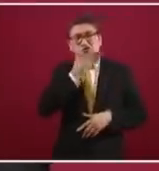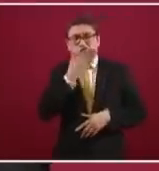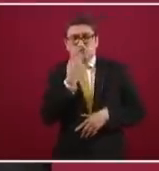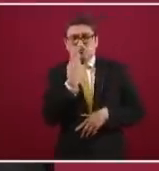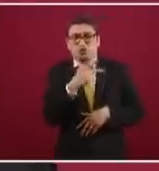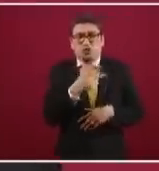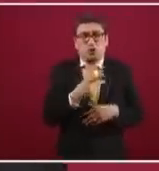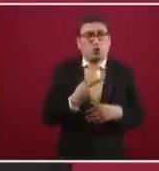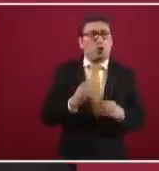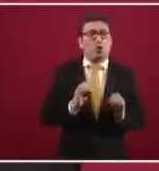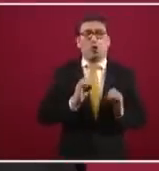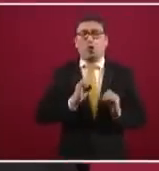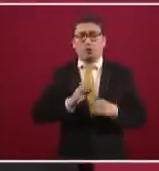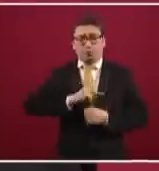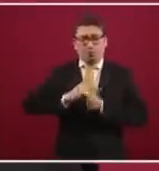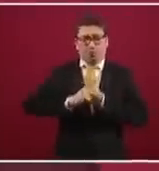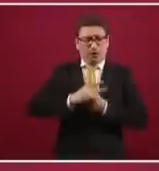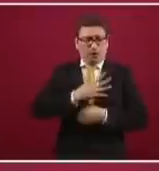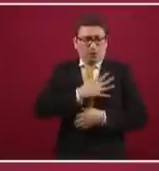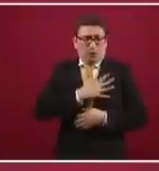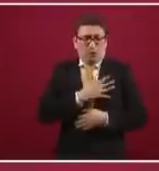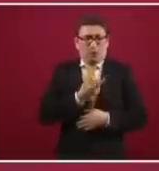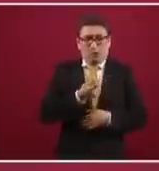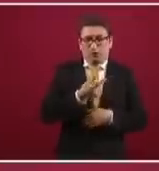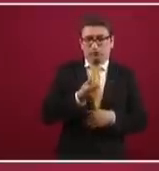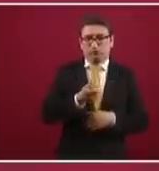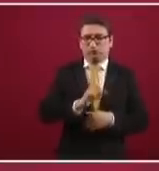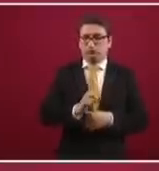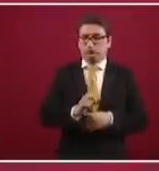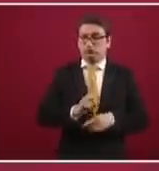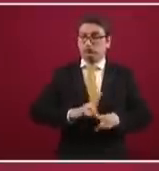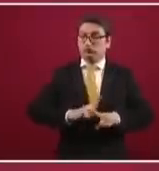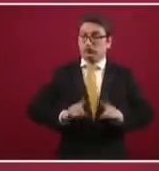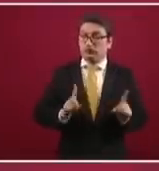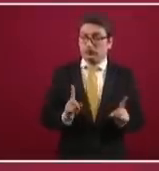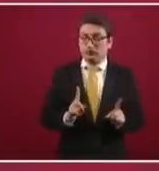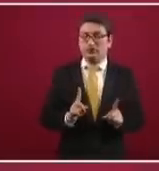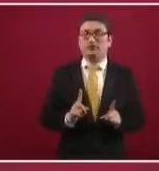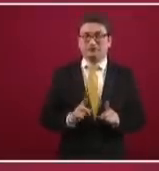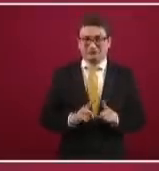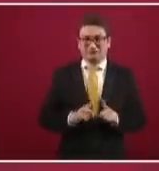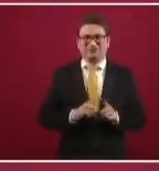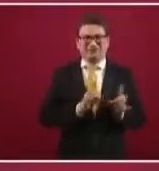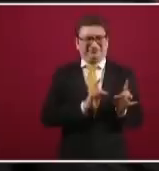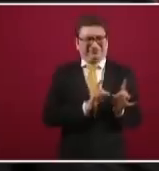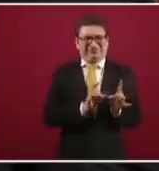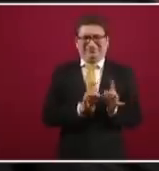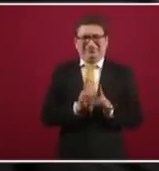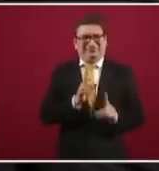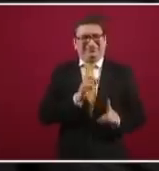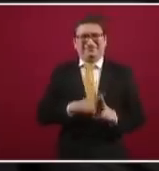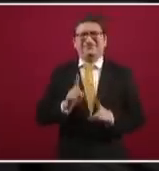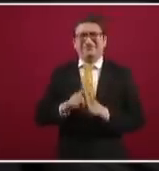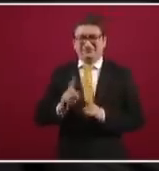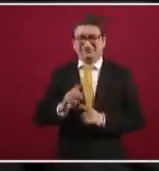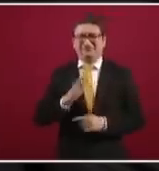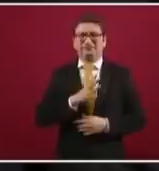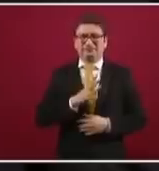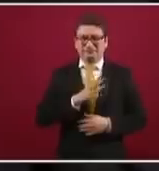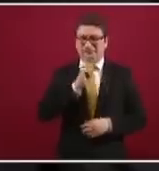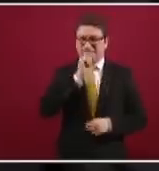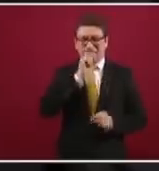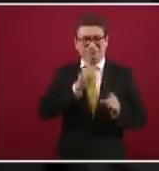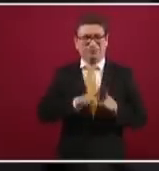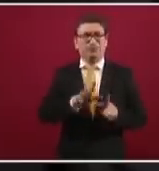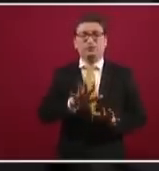o menos nacionalistas, ¿no? Y hay otros factores también.